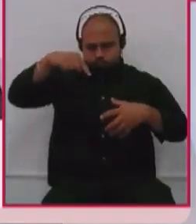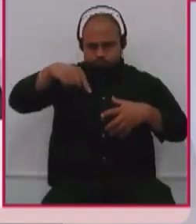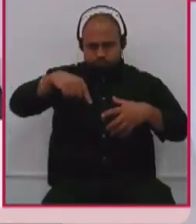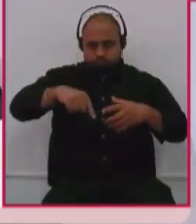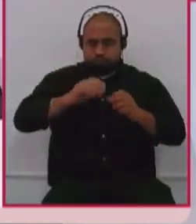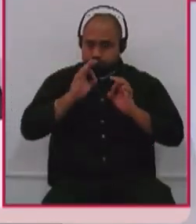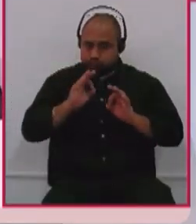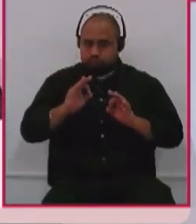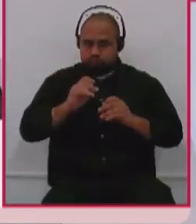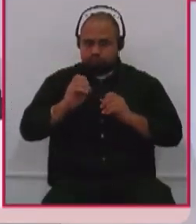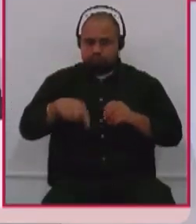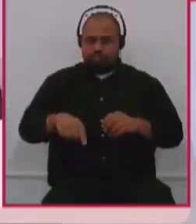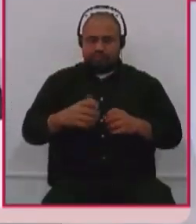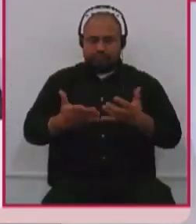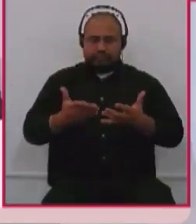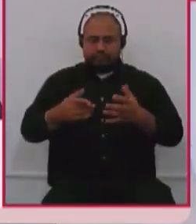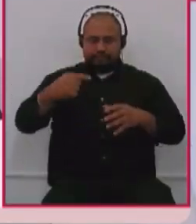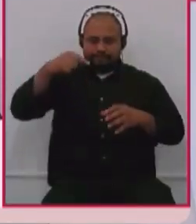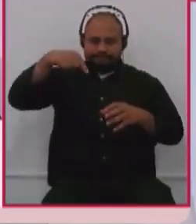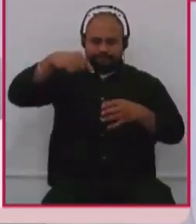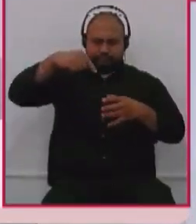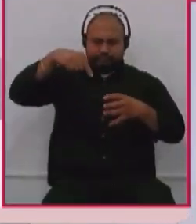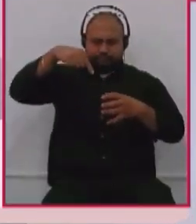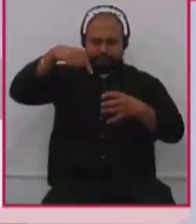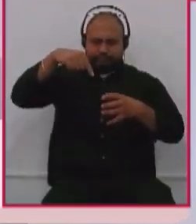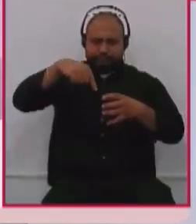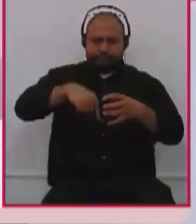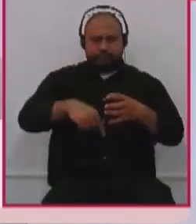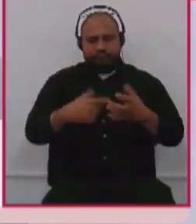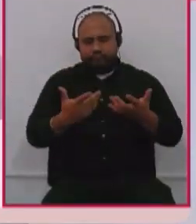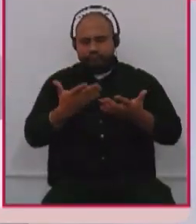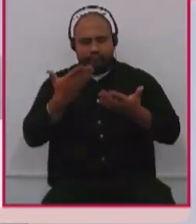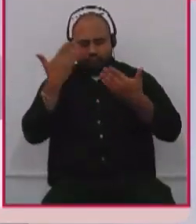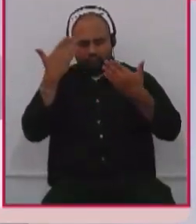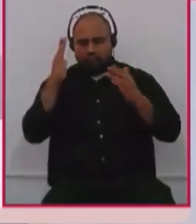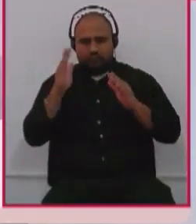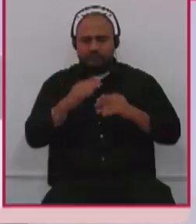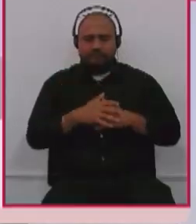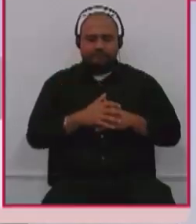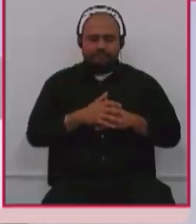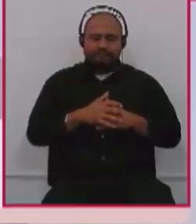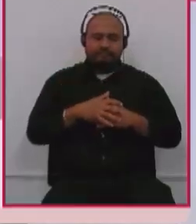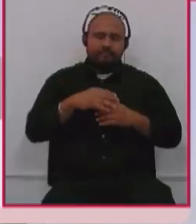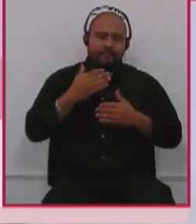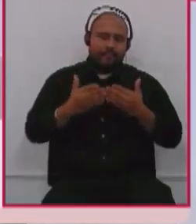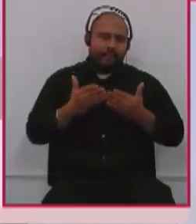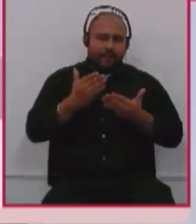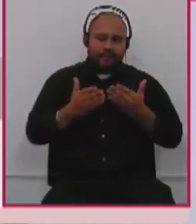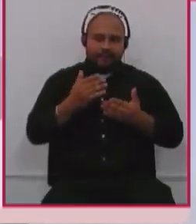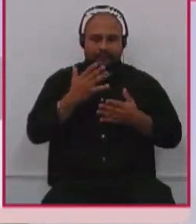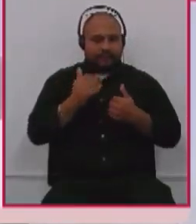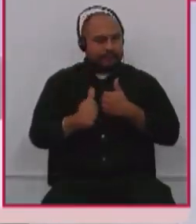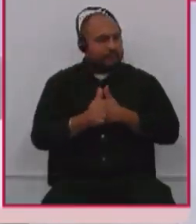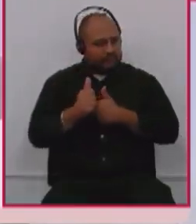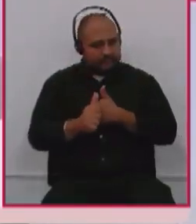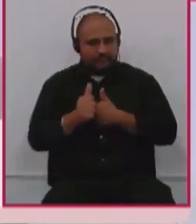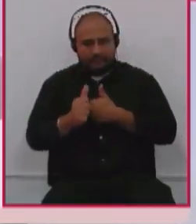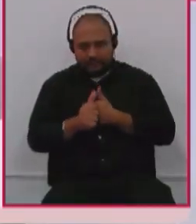350 psi. Pero en las zonas superficiales, ¿no? Donde hay más riesgos de sinkholes,